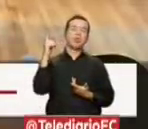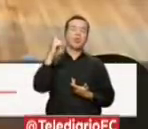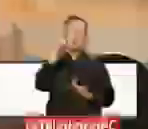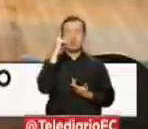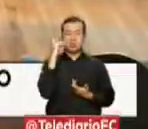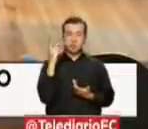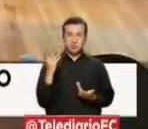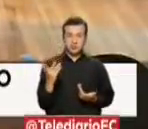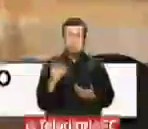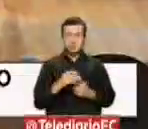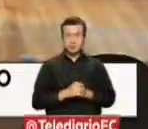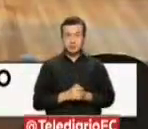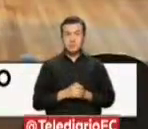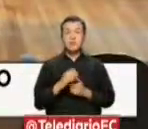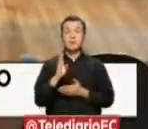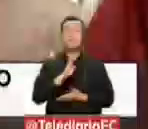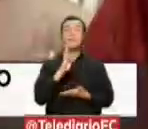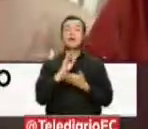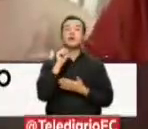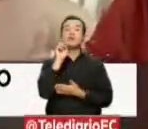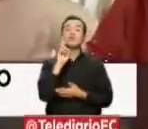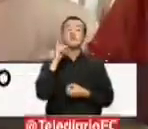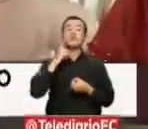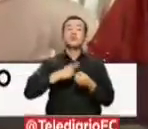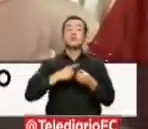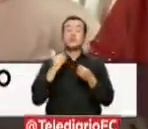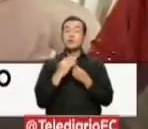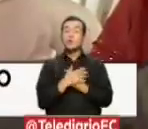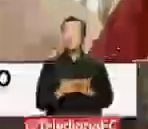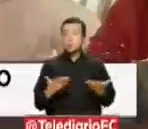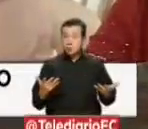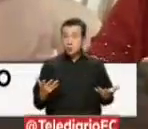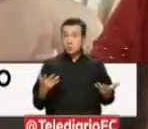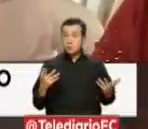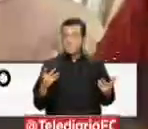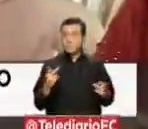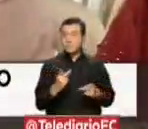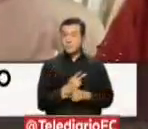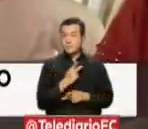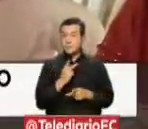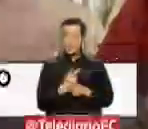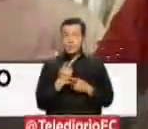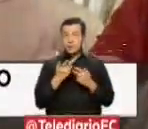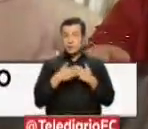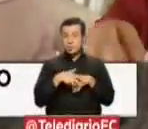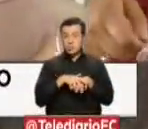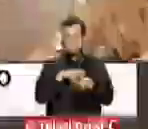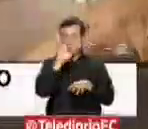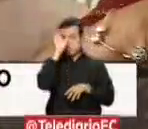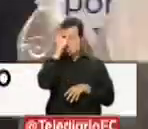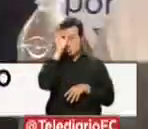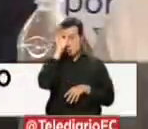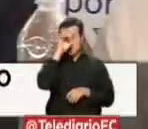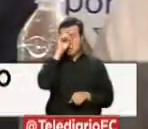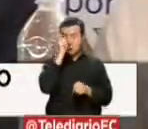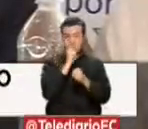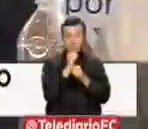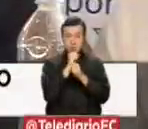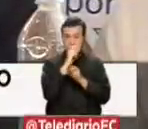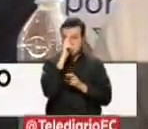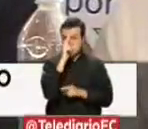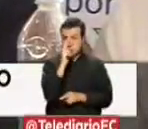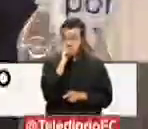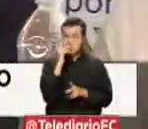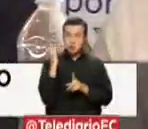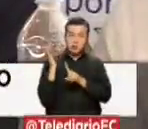una organización de los barrios del sur de Quito, además se ha producido un atentado a la interculturalidad y derecho al trabajo.